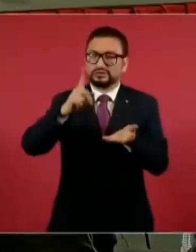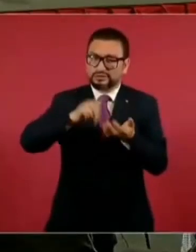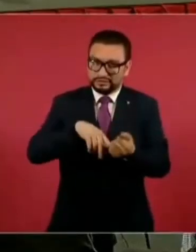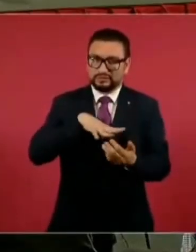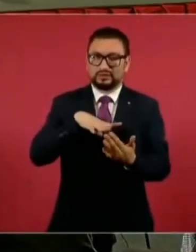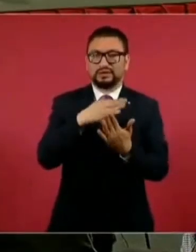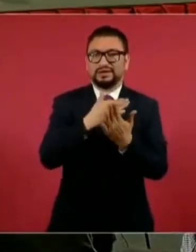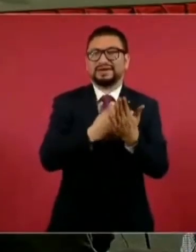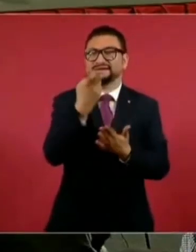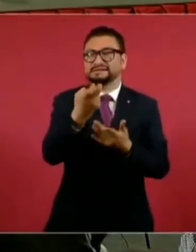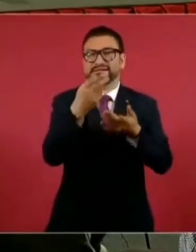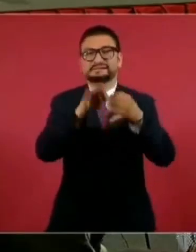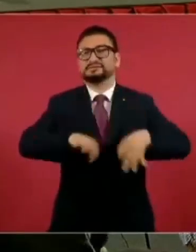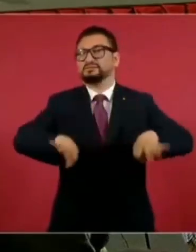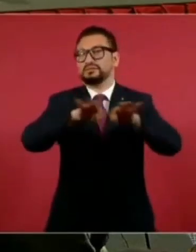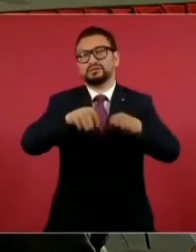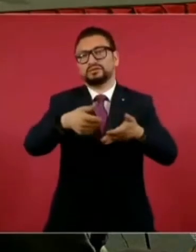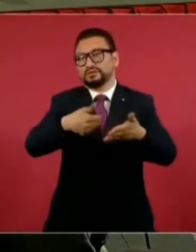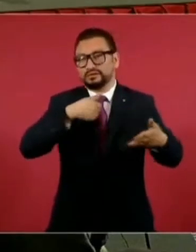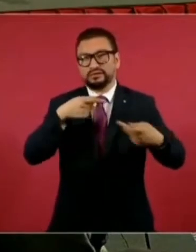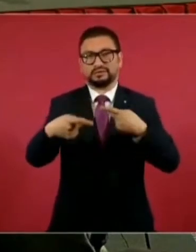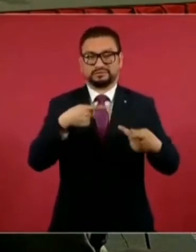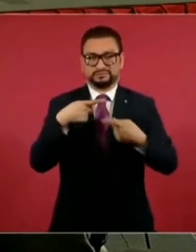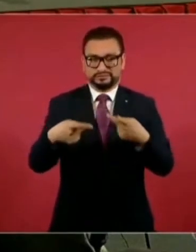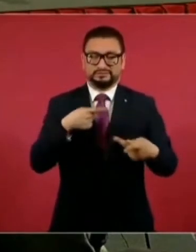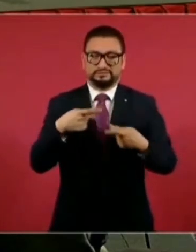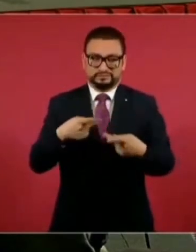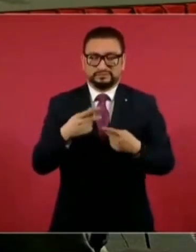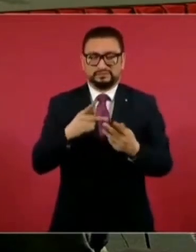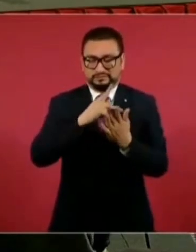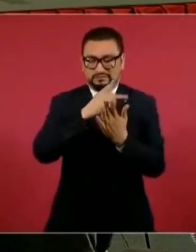parte muy importante de la planeación